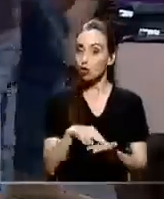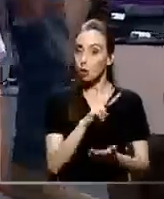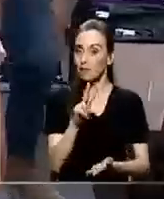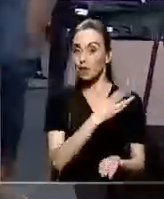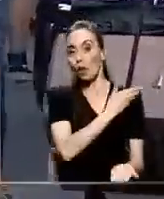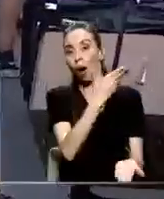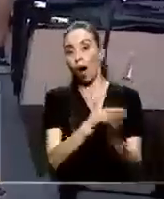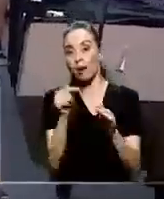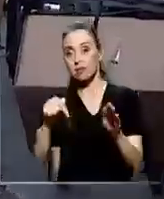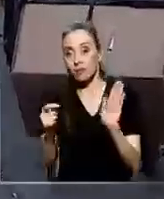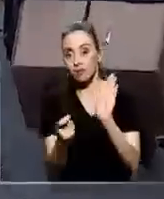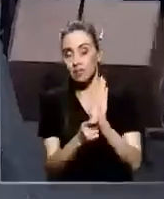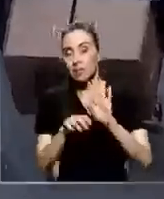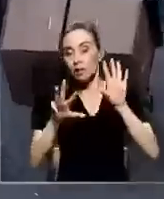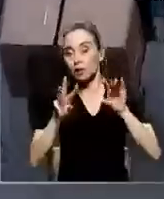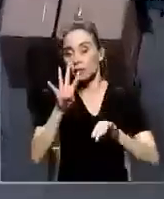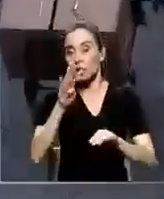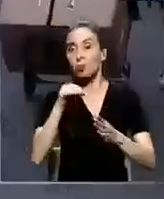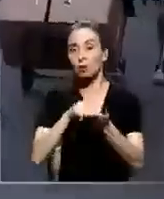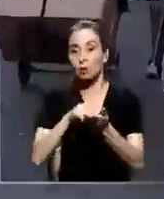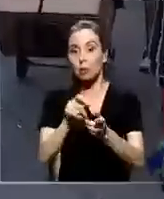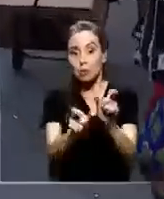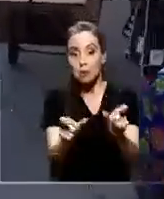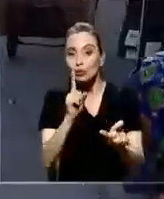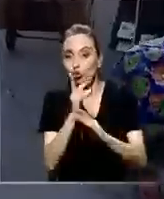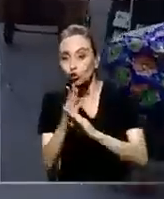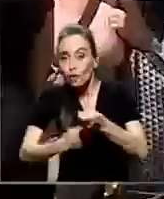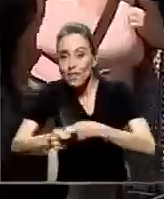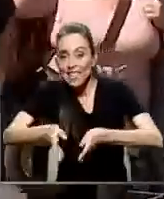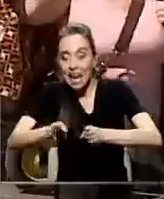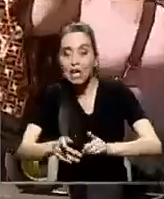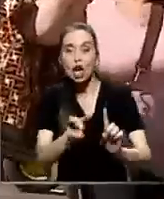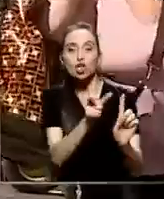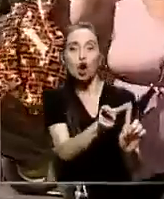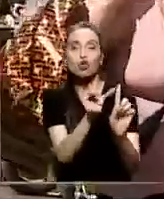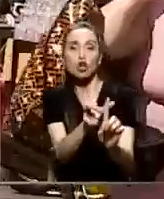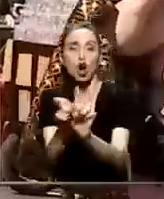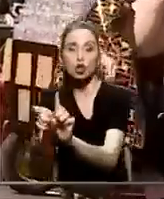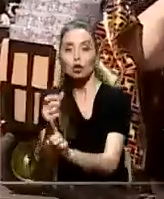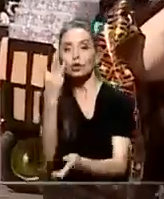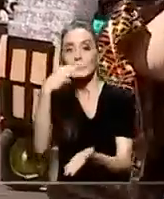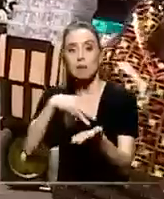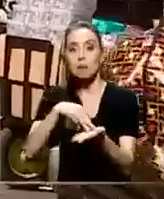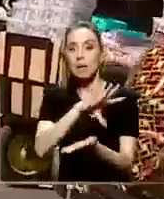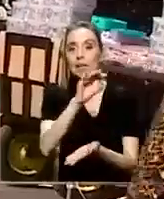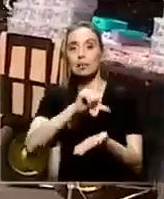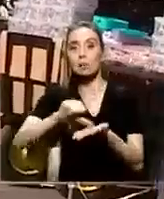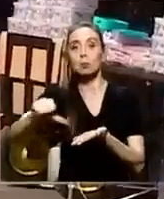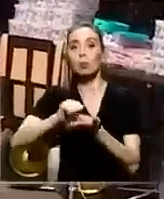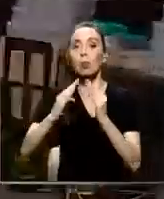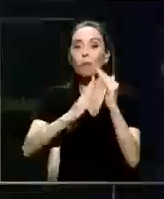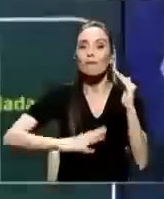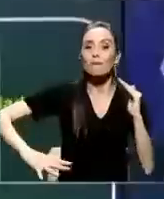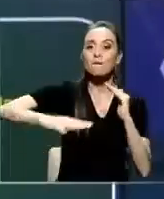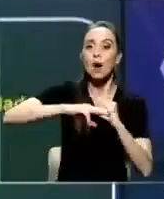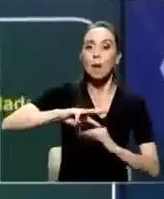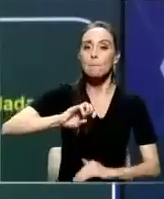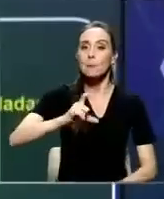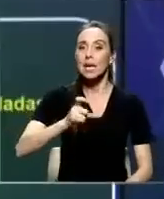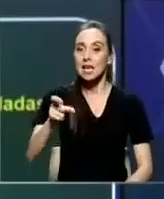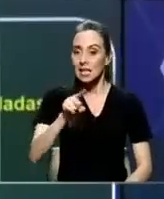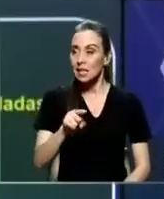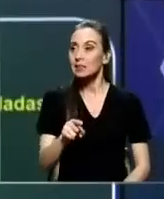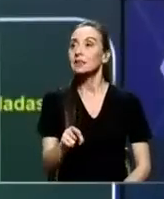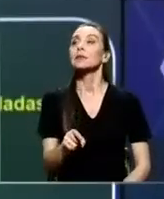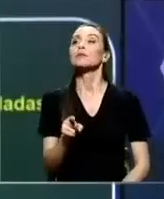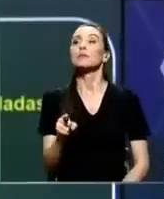fecha han realizado más de 94.000 controles a ambulantes en el barrio Meix, cursando más de 3.500 infracciones. Servicio